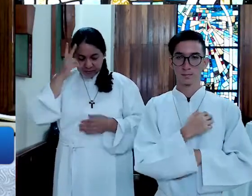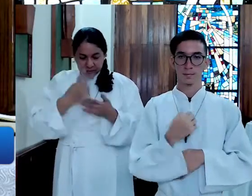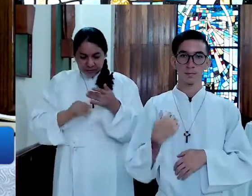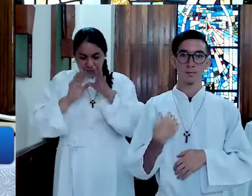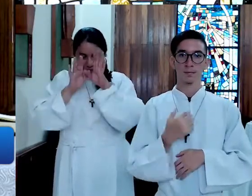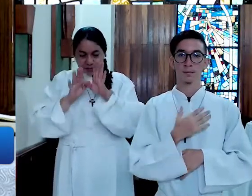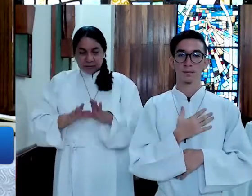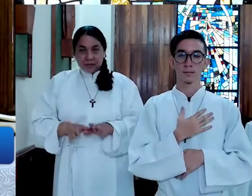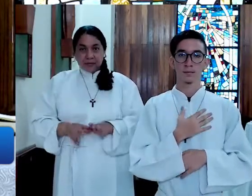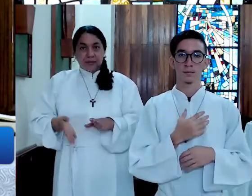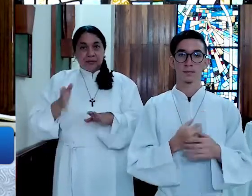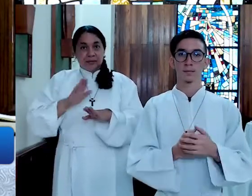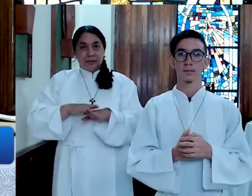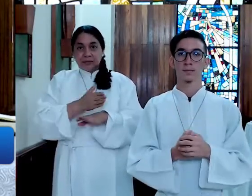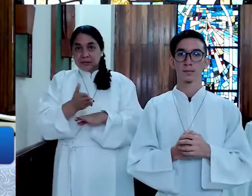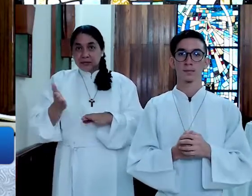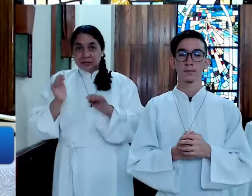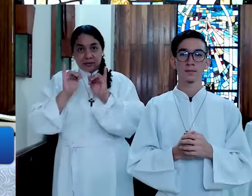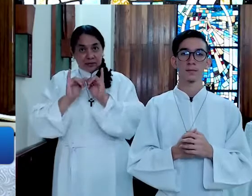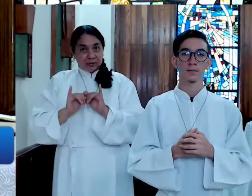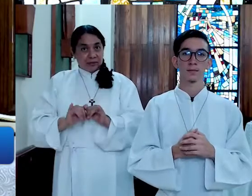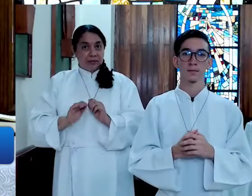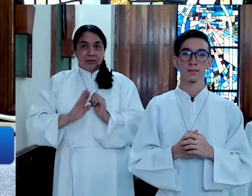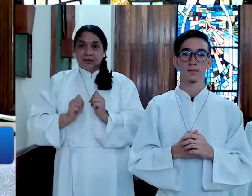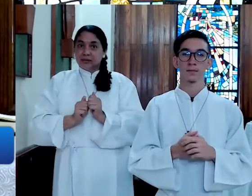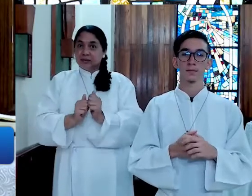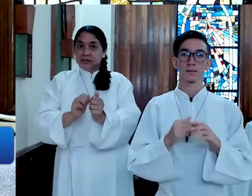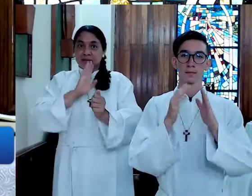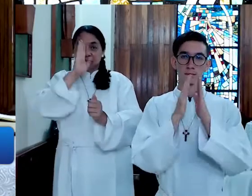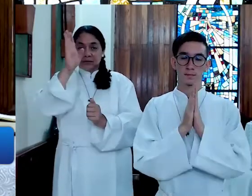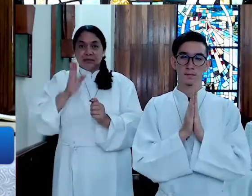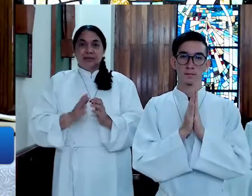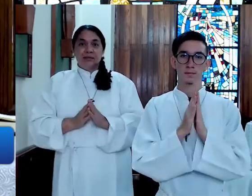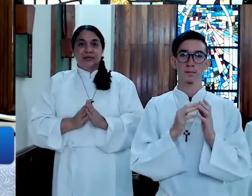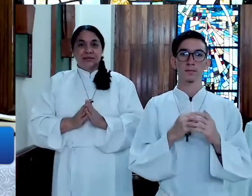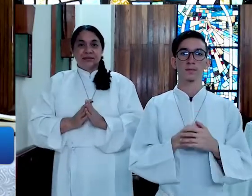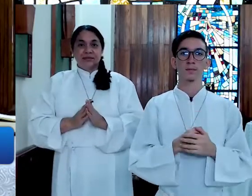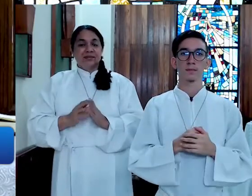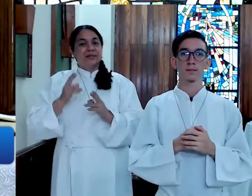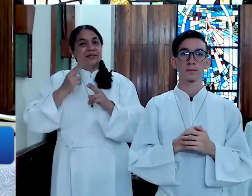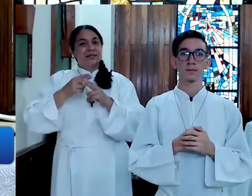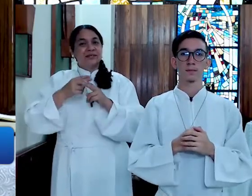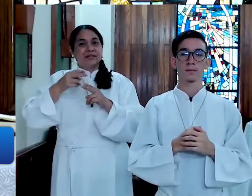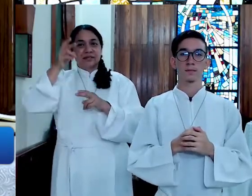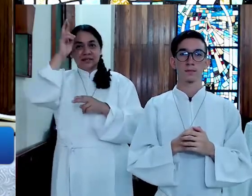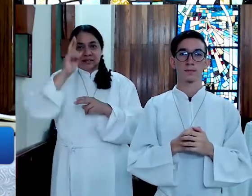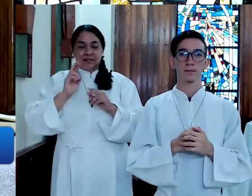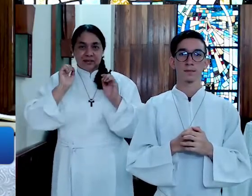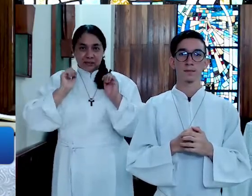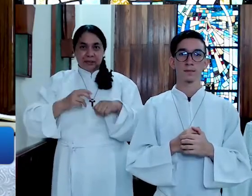Espíritu Santo, descienda sobre ustedes y les acompañe siempre. Amén. En el nombre del